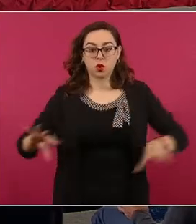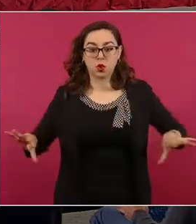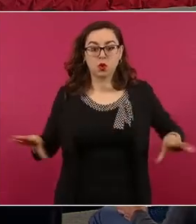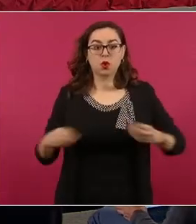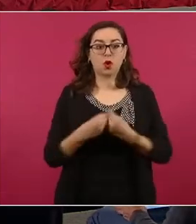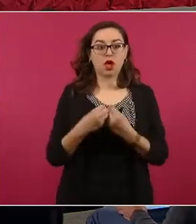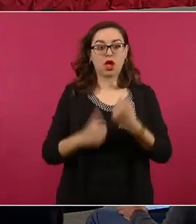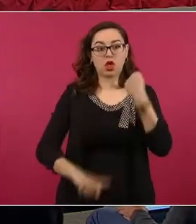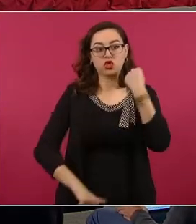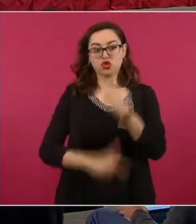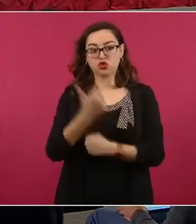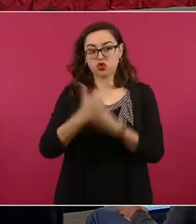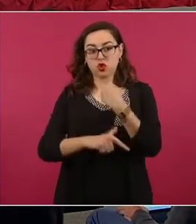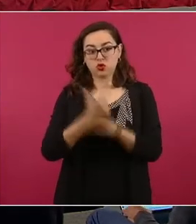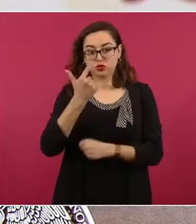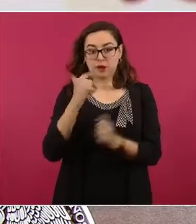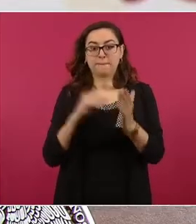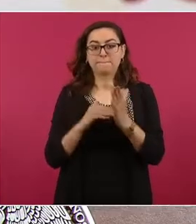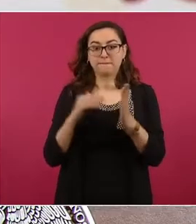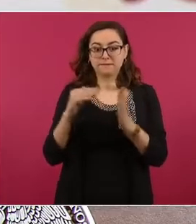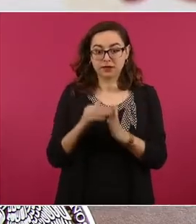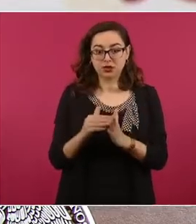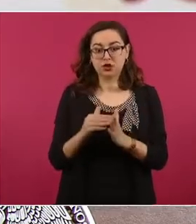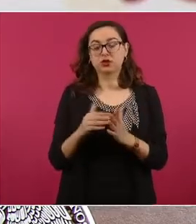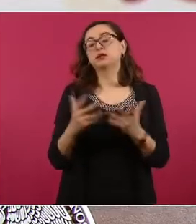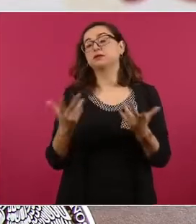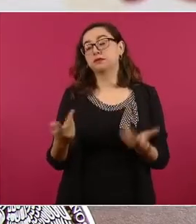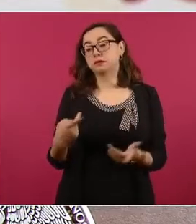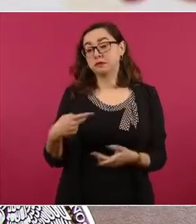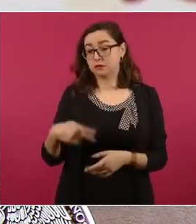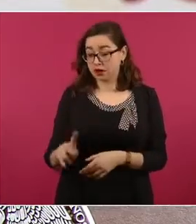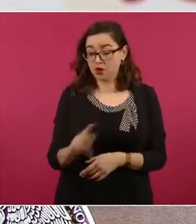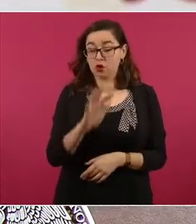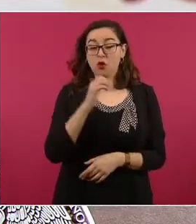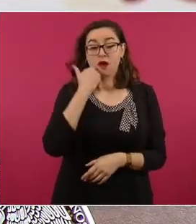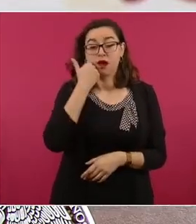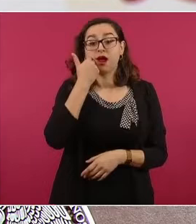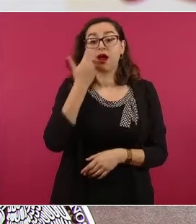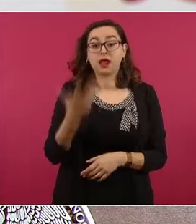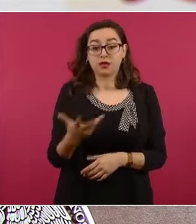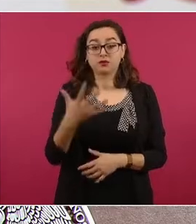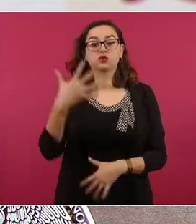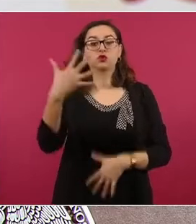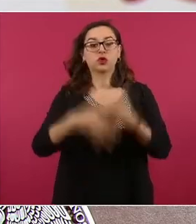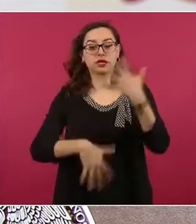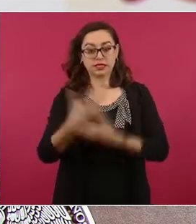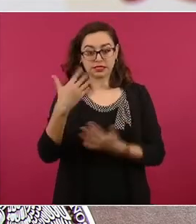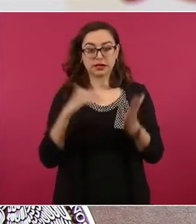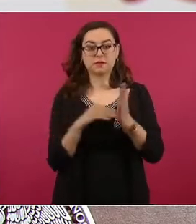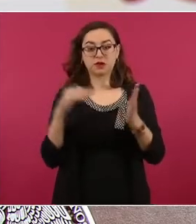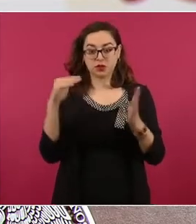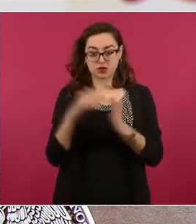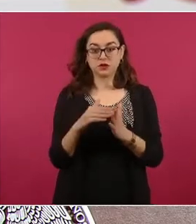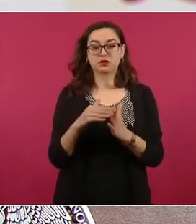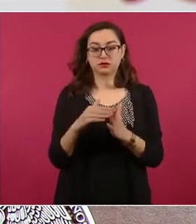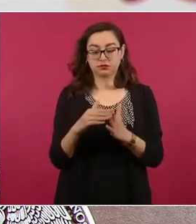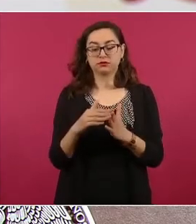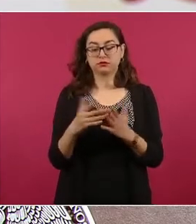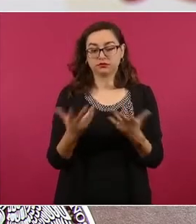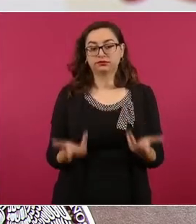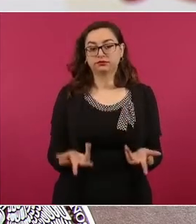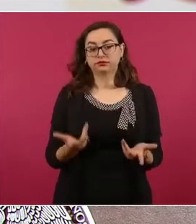millones. Podemos llegar hasta los 15.3 millones de personas en este grupo de edad con la ampliación del